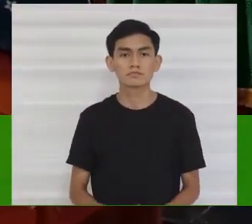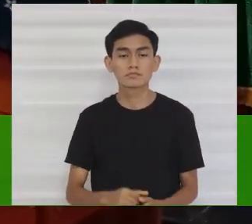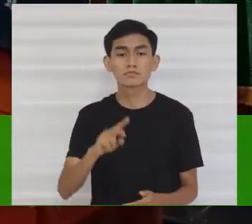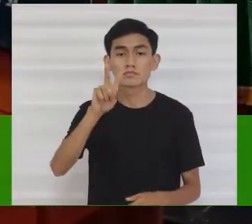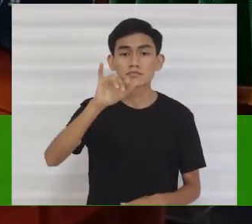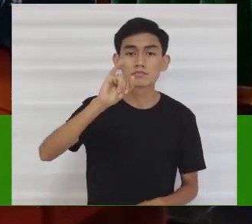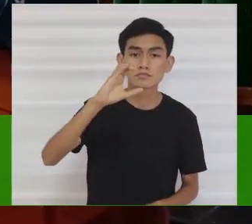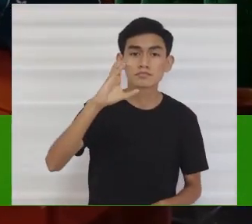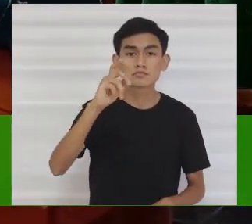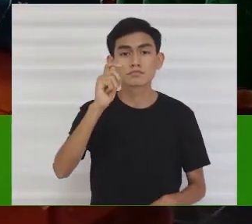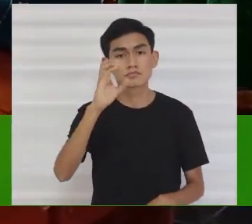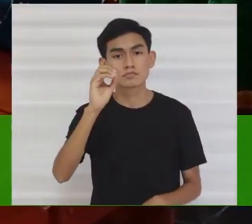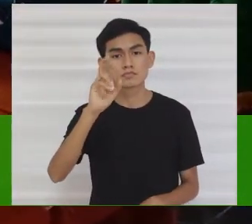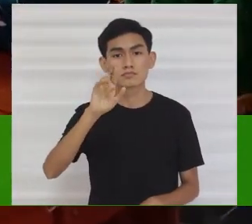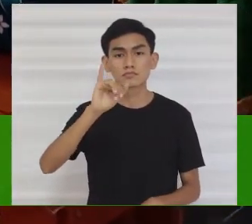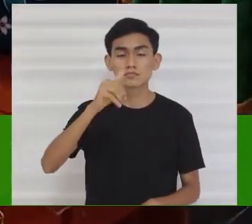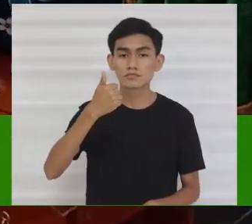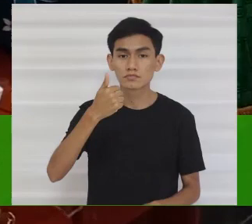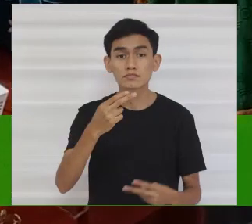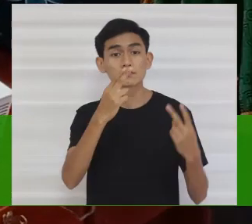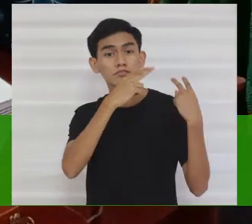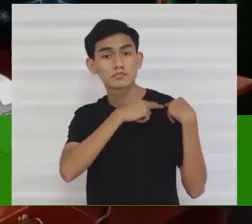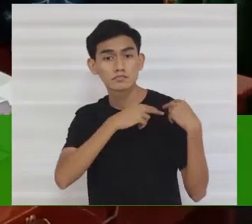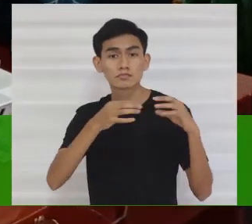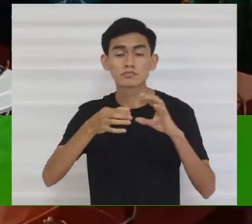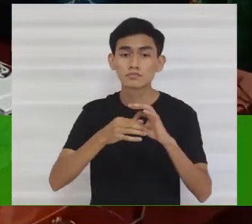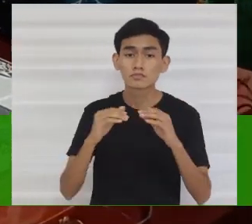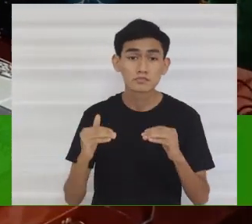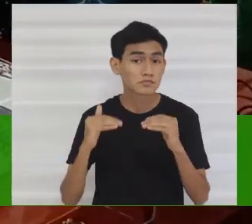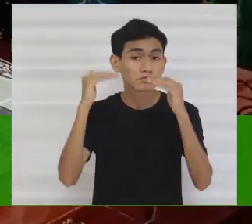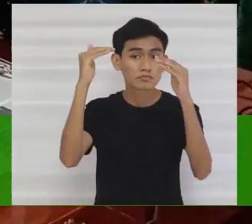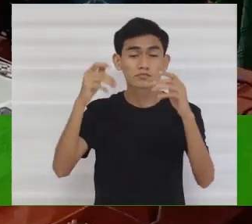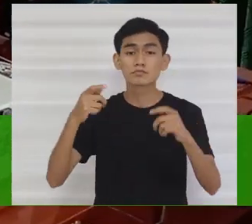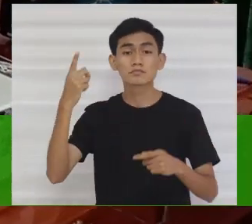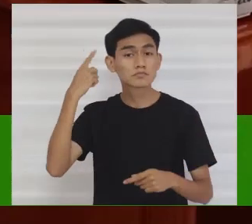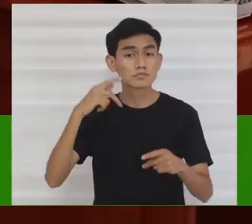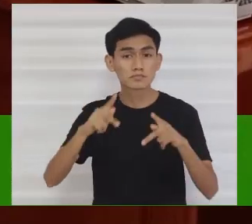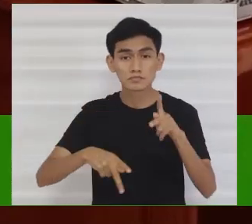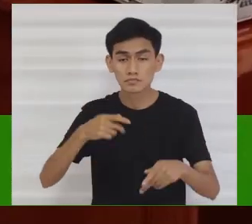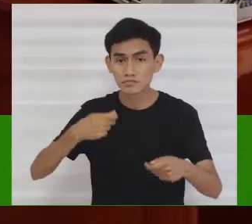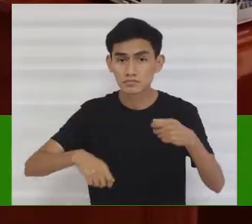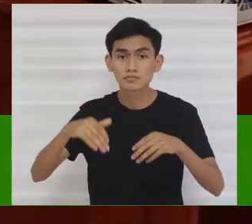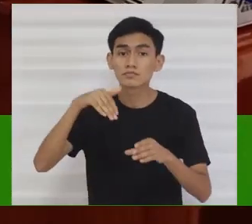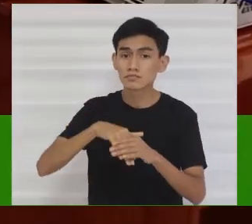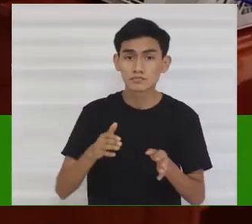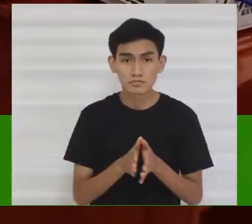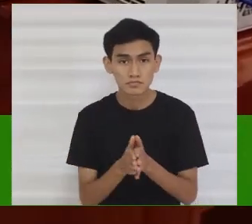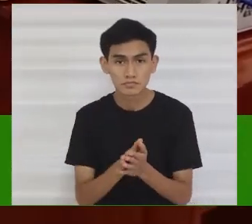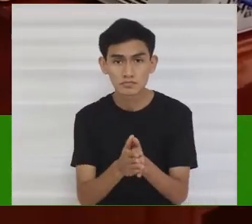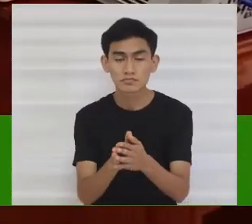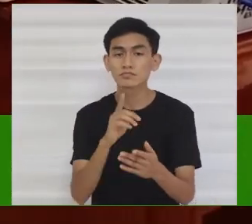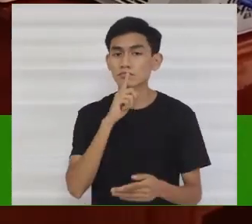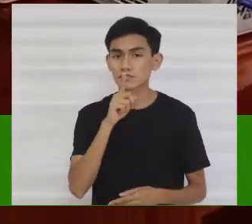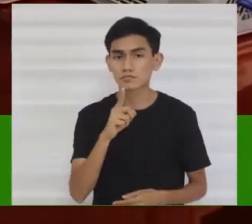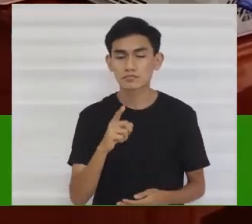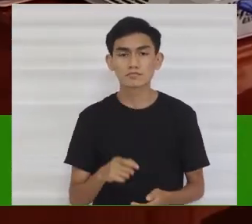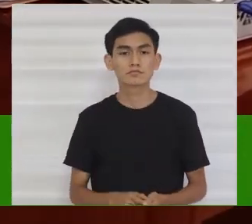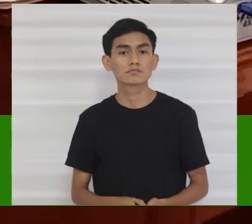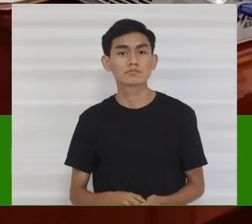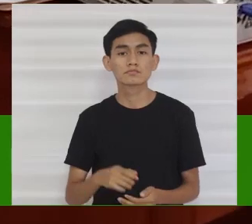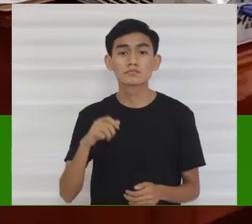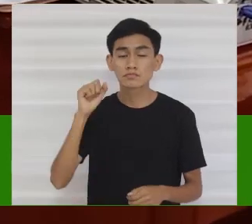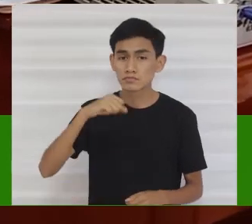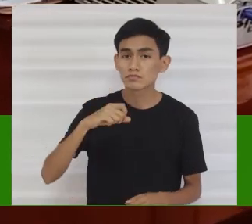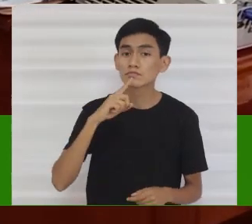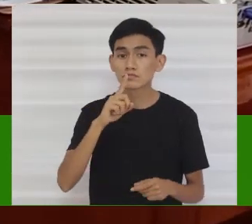Victoria Coronado Ramírez, encargada del Centro de Desarrollo Empresarial de Pucallpa, señaló lo siguiente. Claro que sí, es